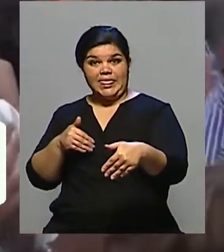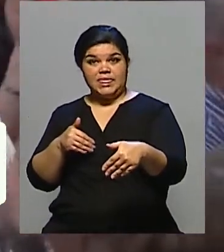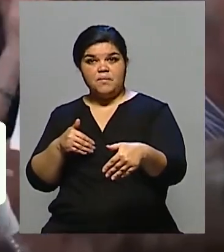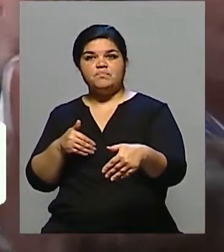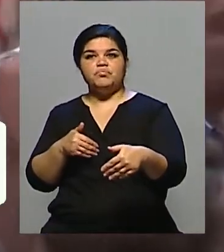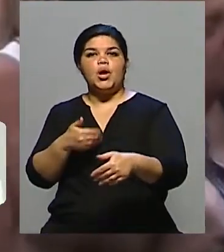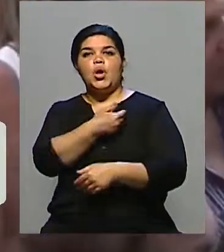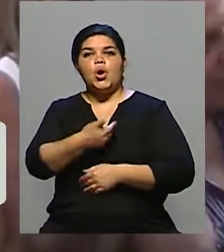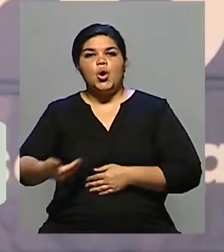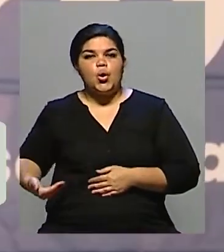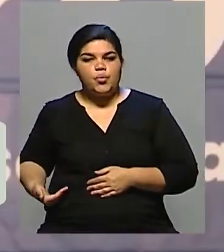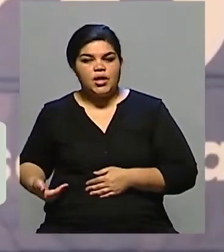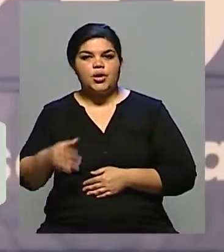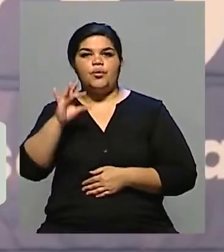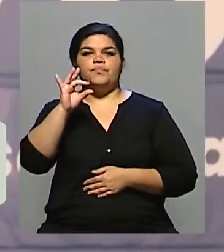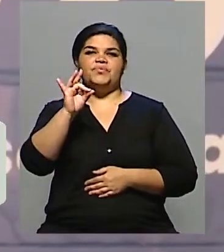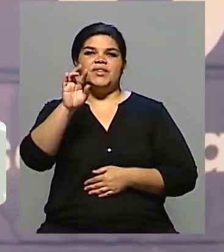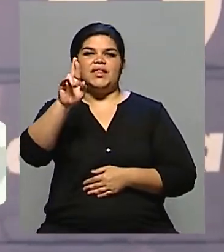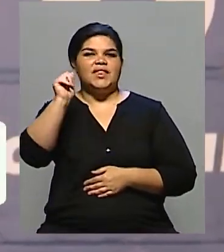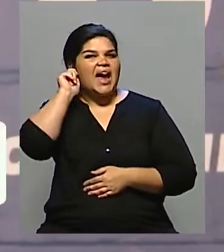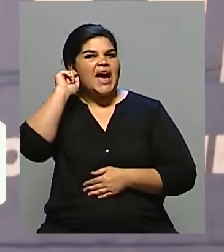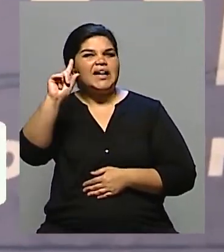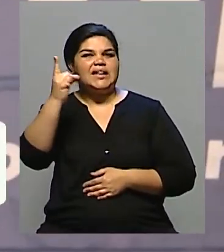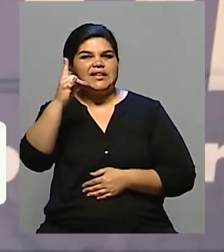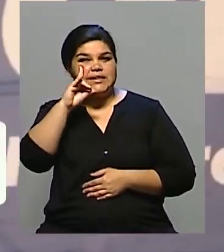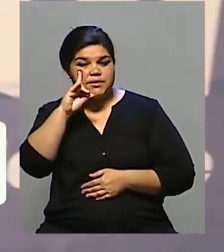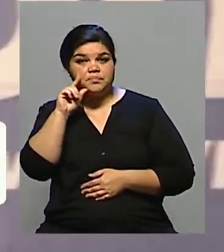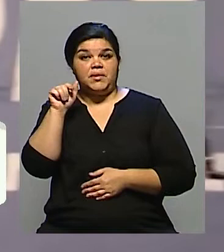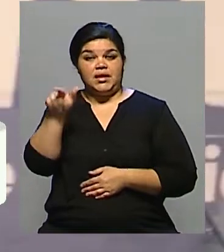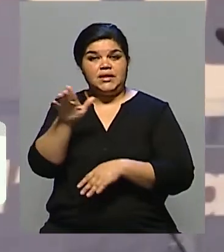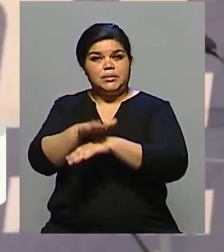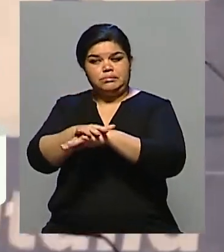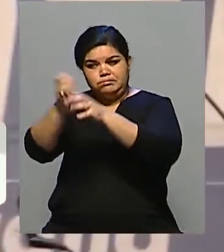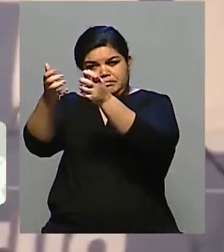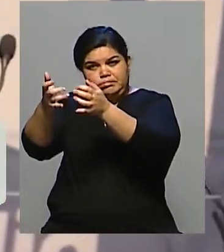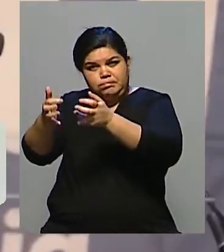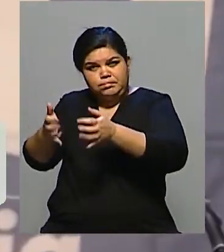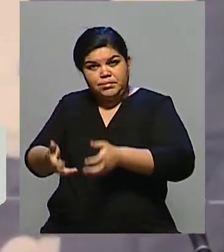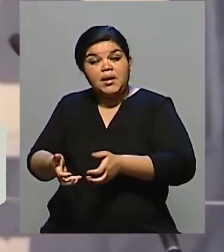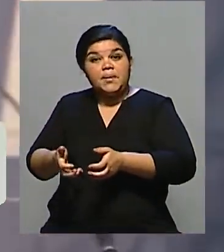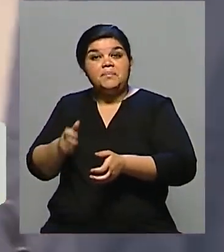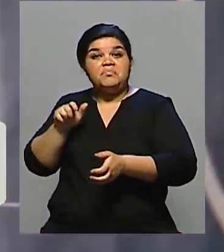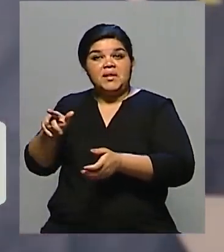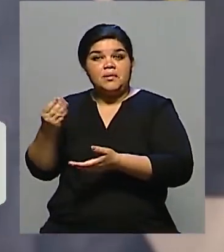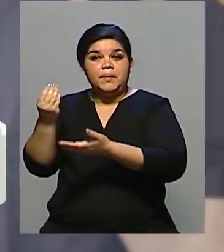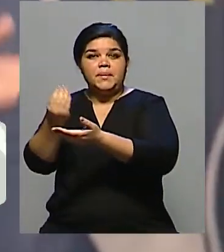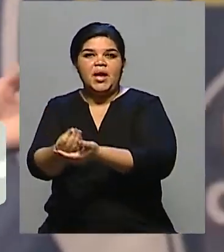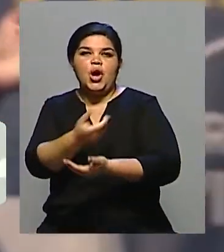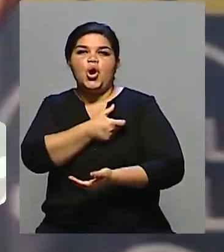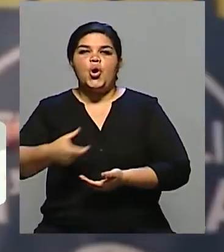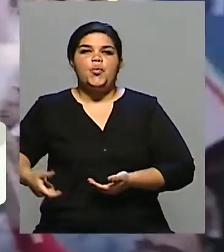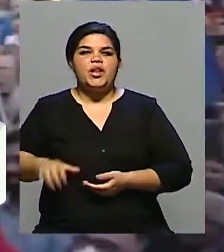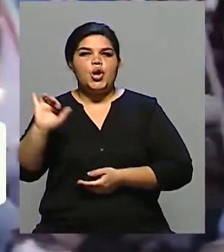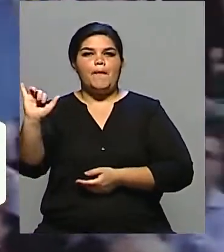manejado por el financista Draghi, un gobierno exclusivamente técnico, que era definido el gobierno de los mejores, que pero